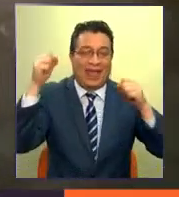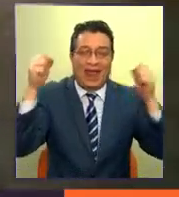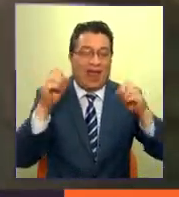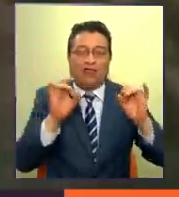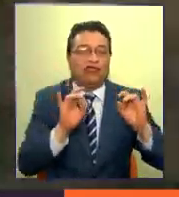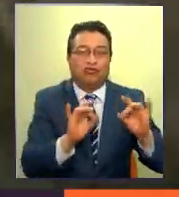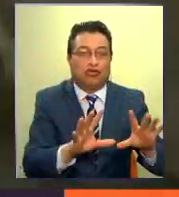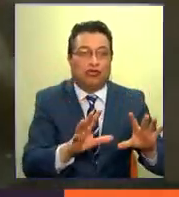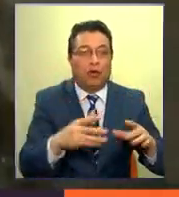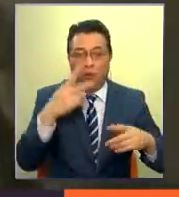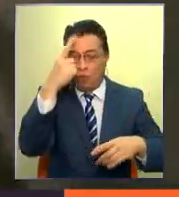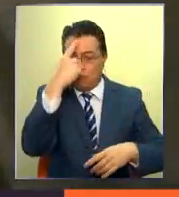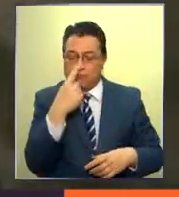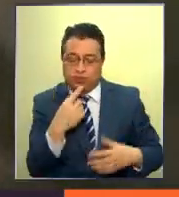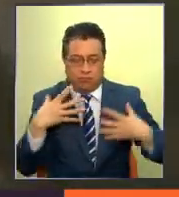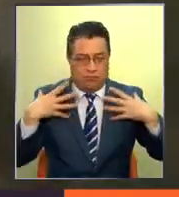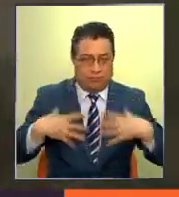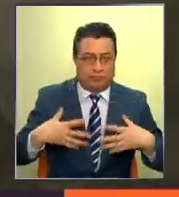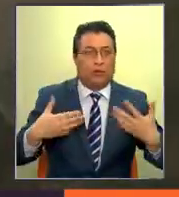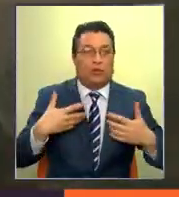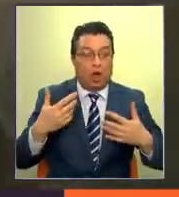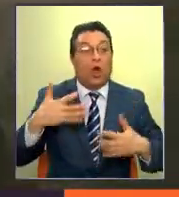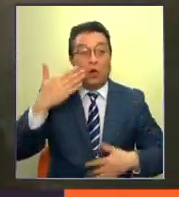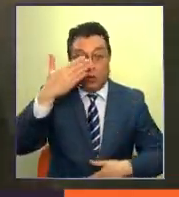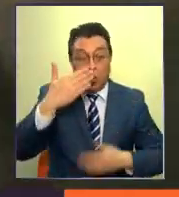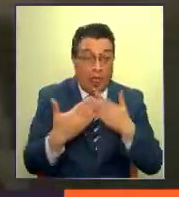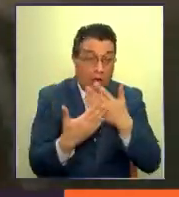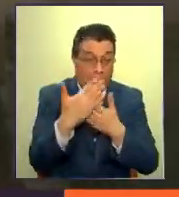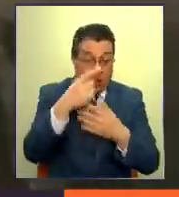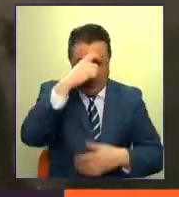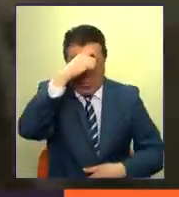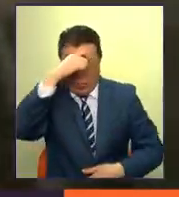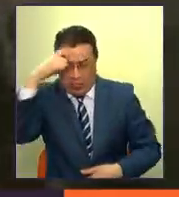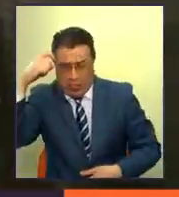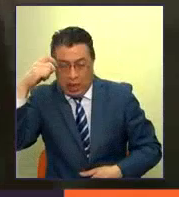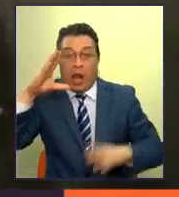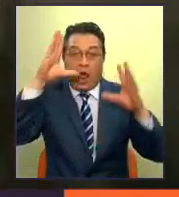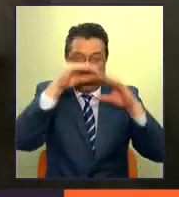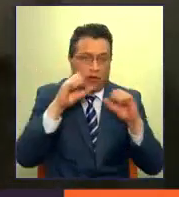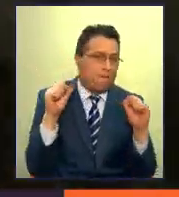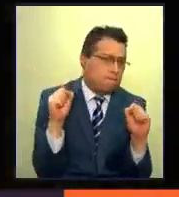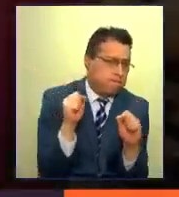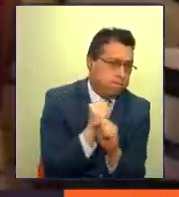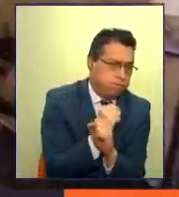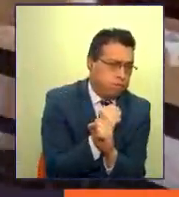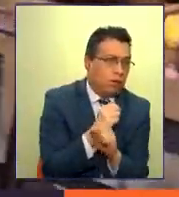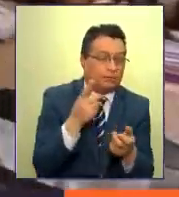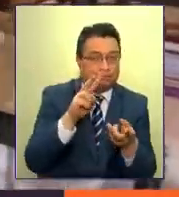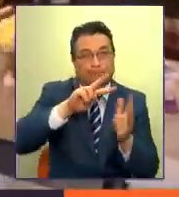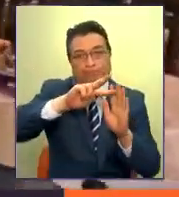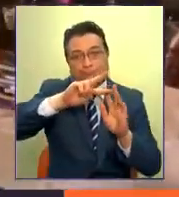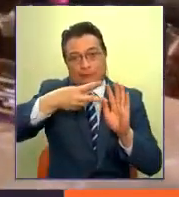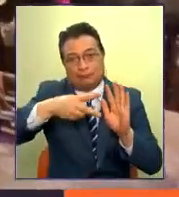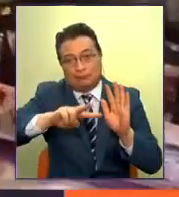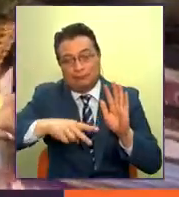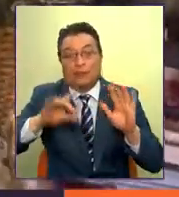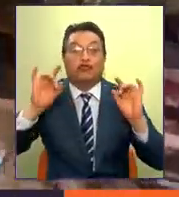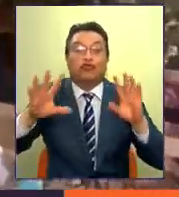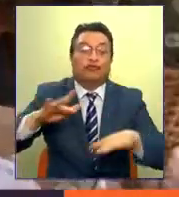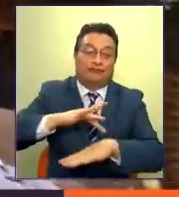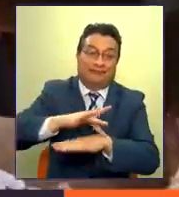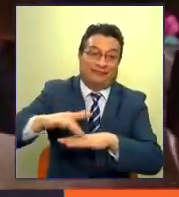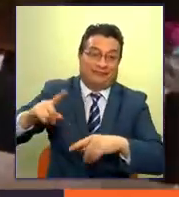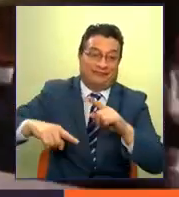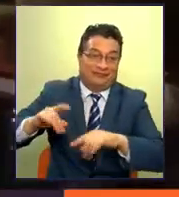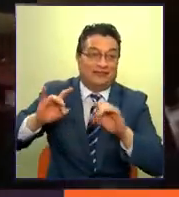y los trajes con los que desafían las altas temperaturas del día y el frío de la noche, parte del cambiante clima del desierto. Todo